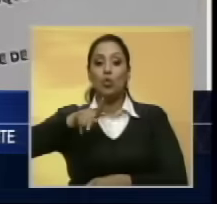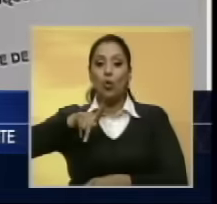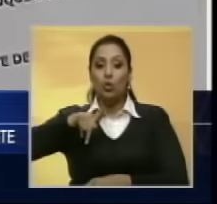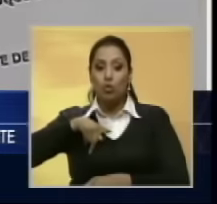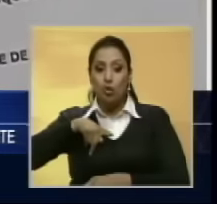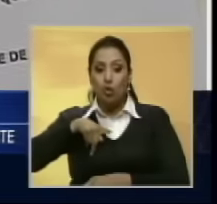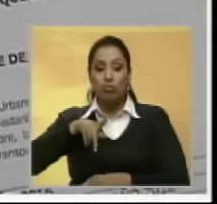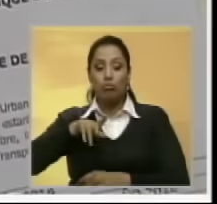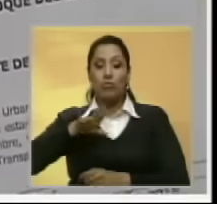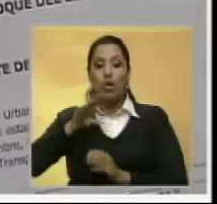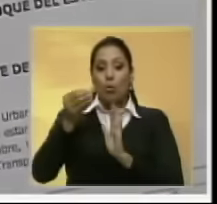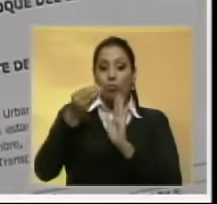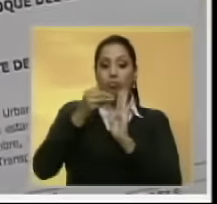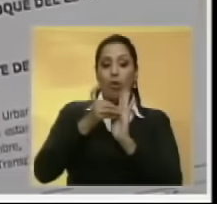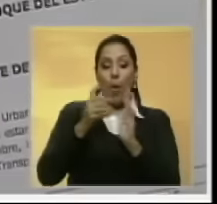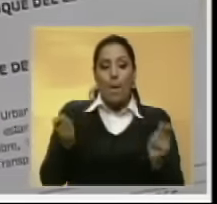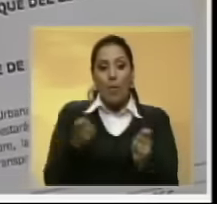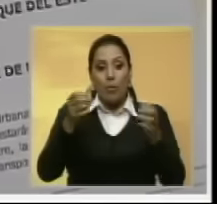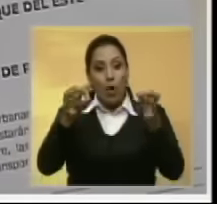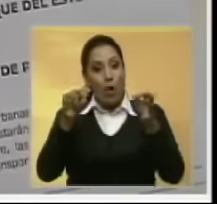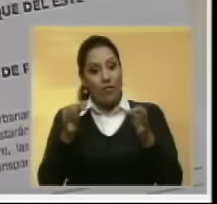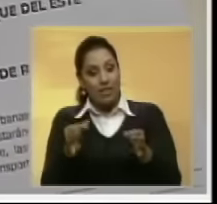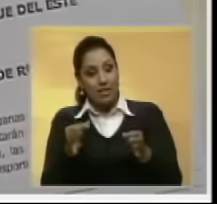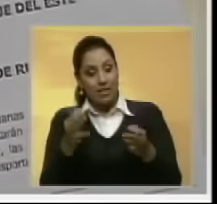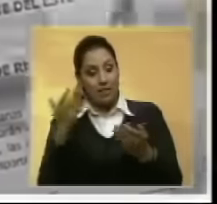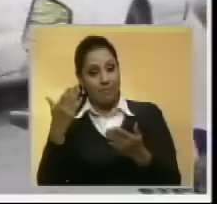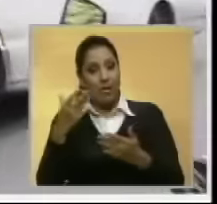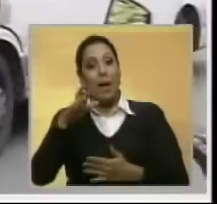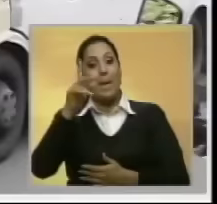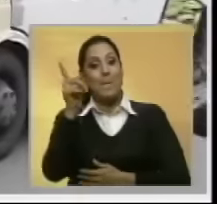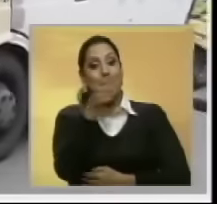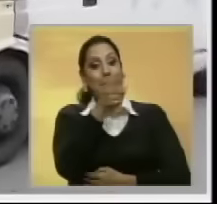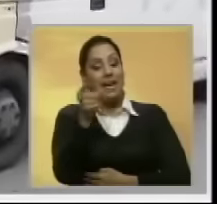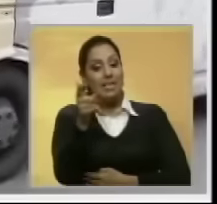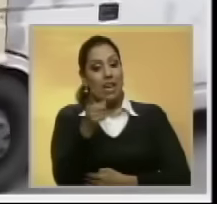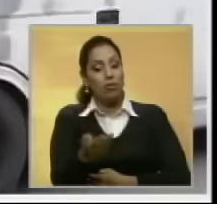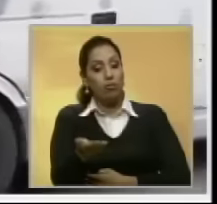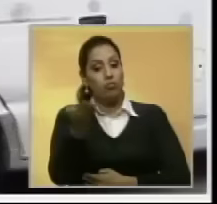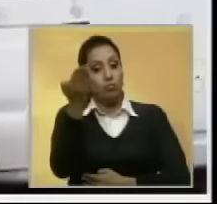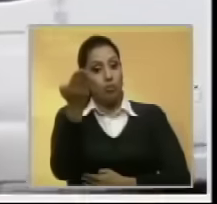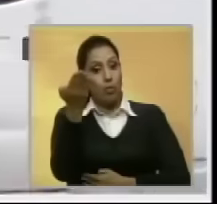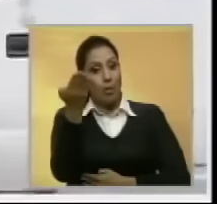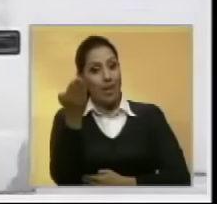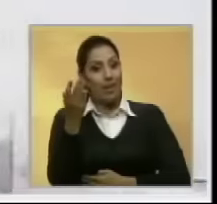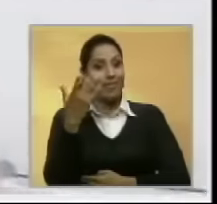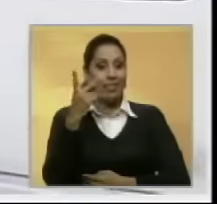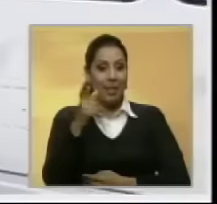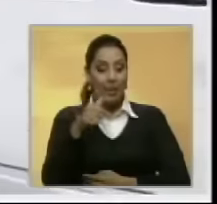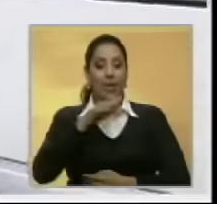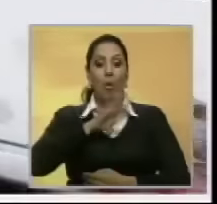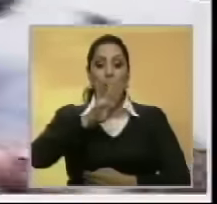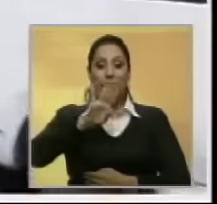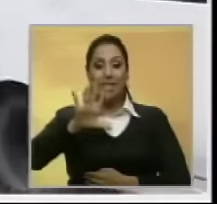acogimos a lo publicado en la Gaceta Nacional, donde el pasaje sufrió un incremento y llegaba a 45 bolívares. Un